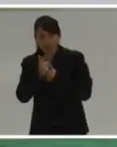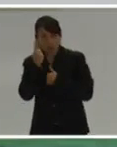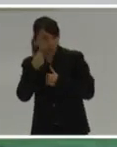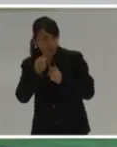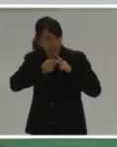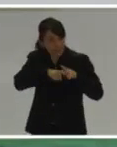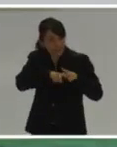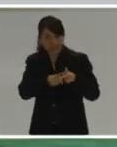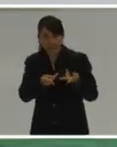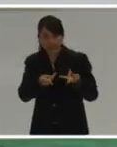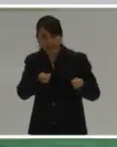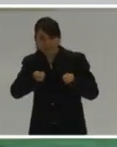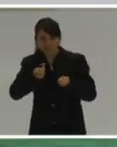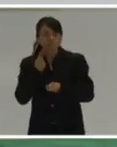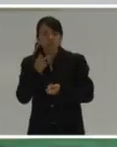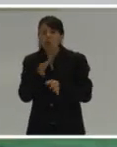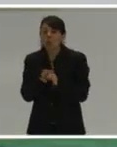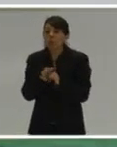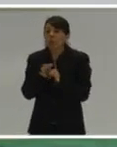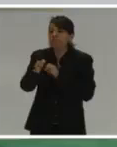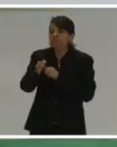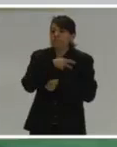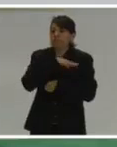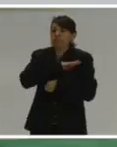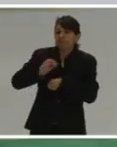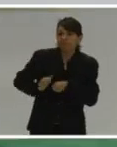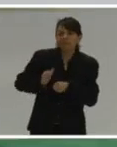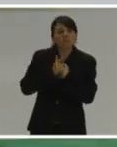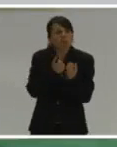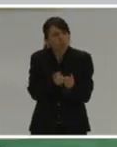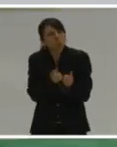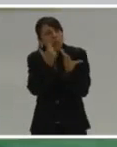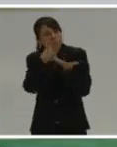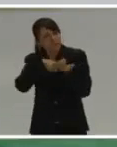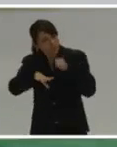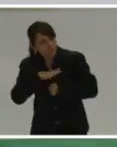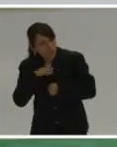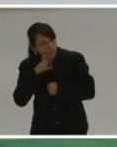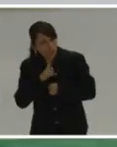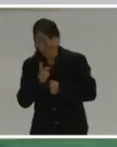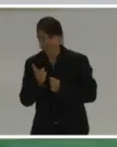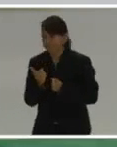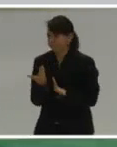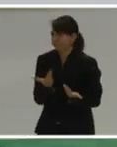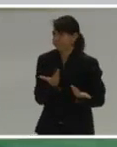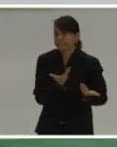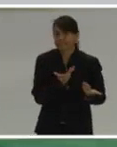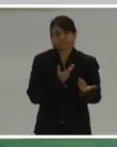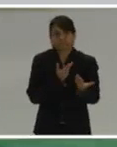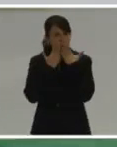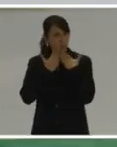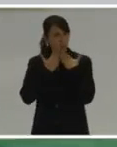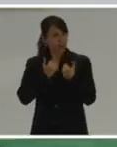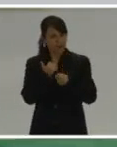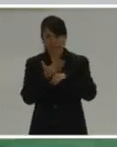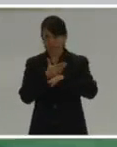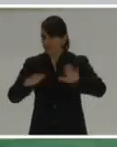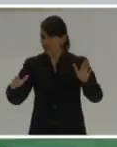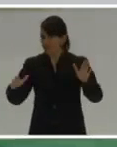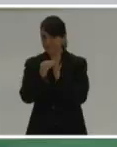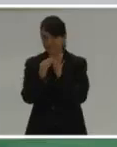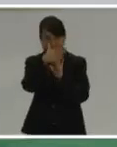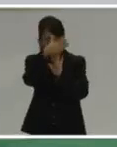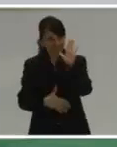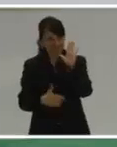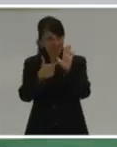en autonomías, no tenemos esos datos. Y como Tribunal Supremo Electoral es que queremos el derecho